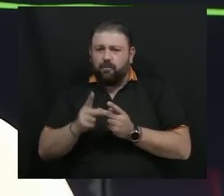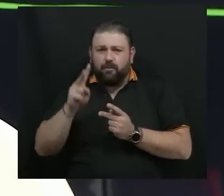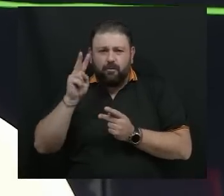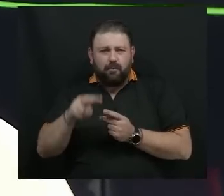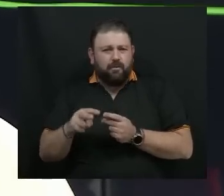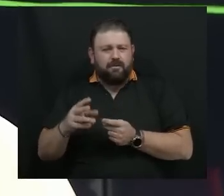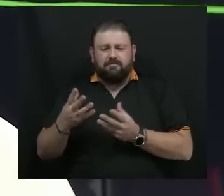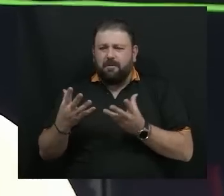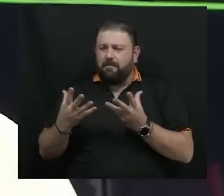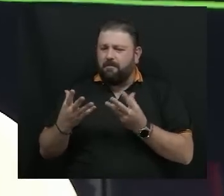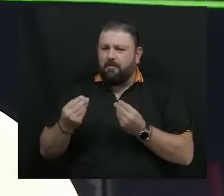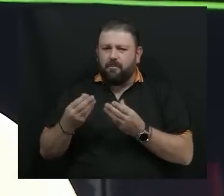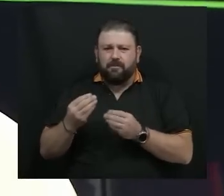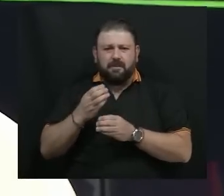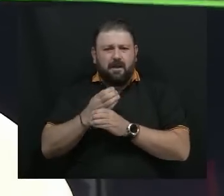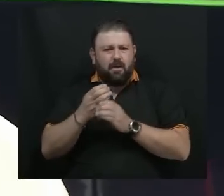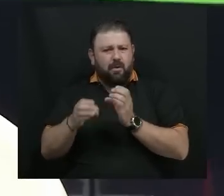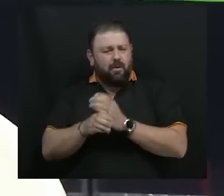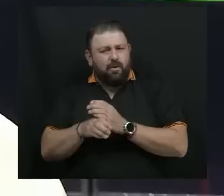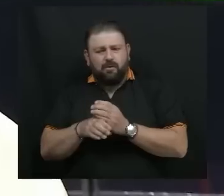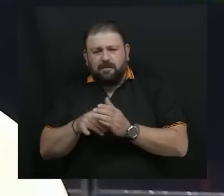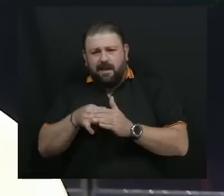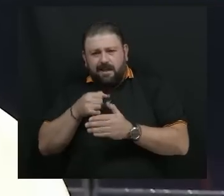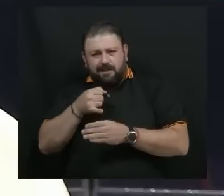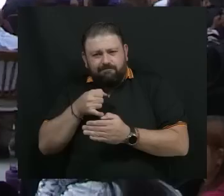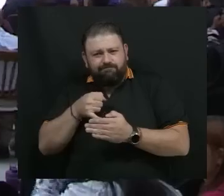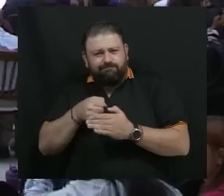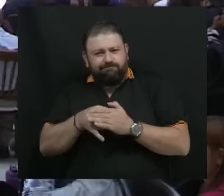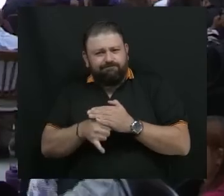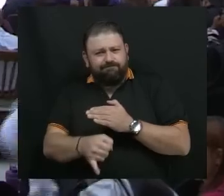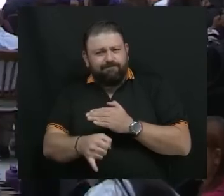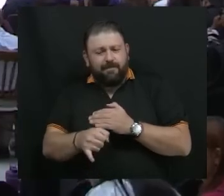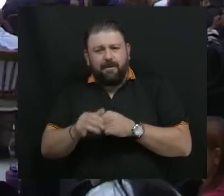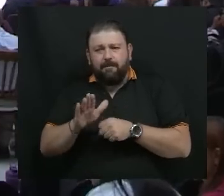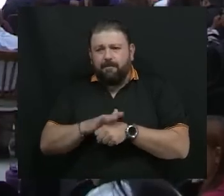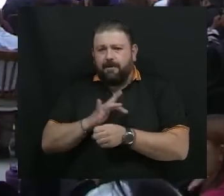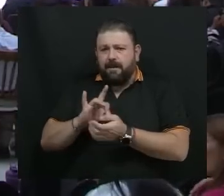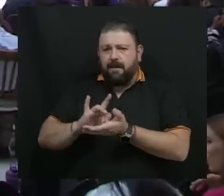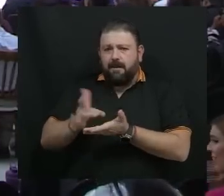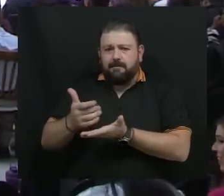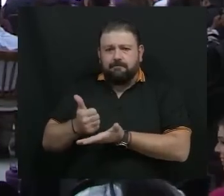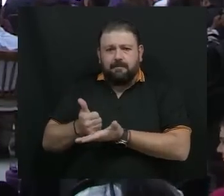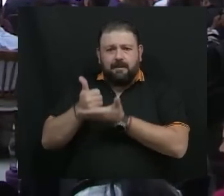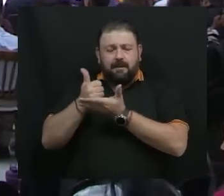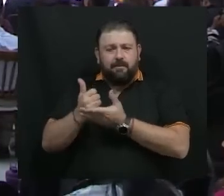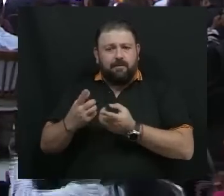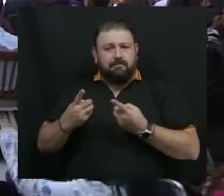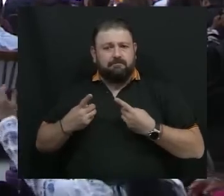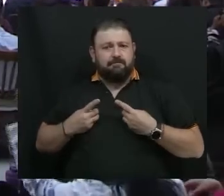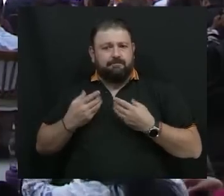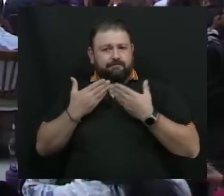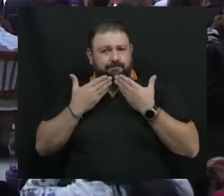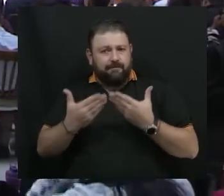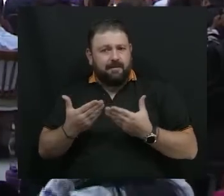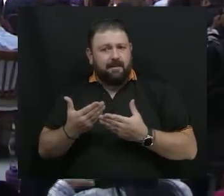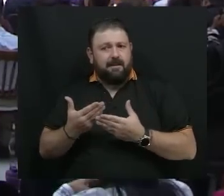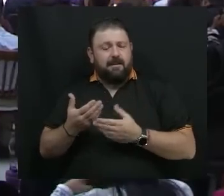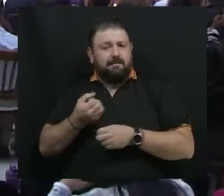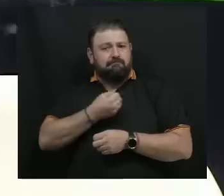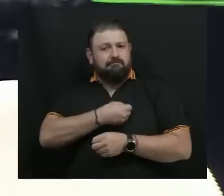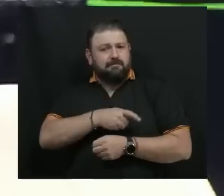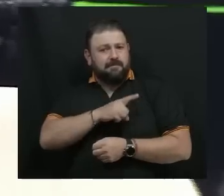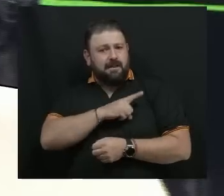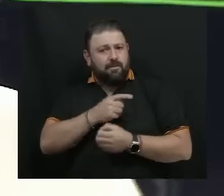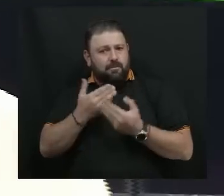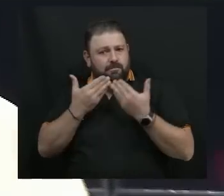y tecnología, hay mucho estudio detrás de cada producto y esta tecnología de la micelización permite que nuestro cuerpo absorba rápidamente